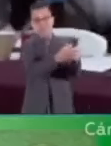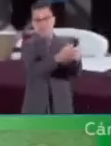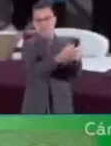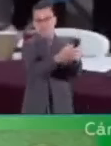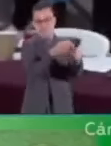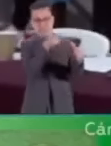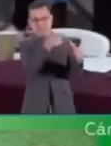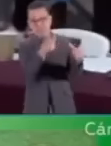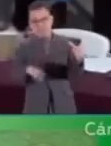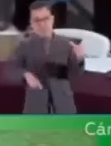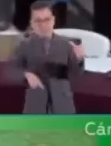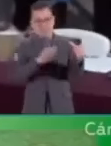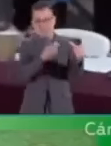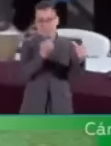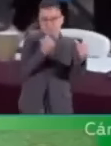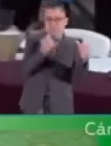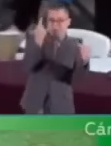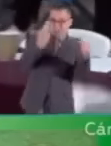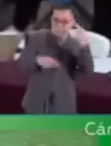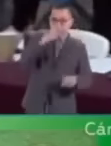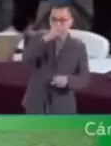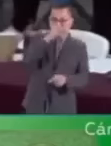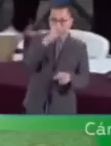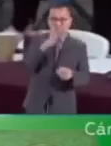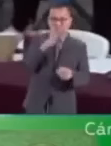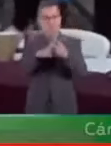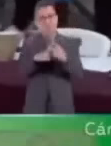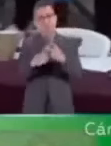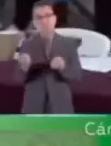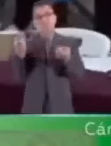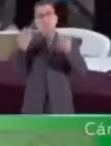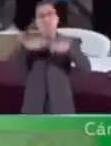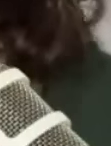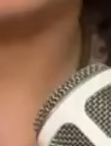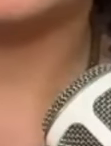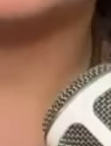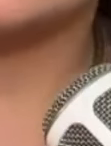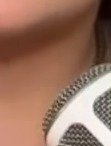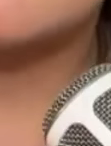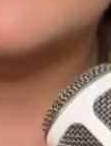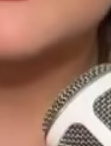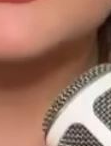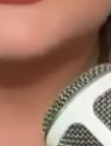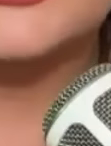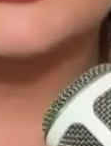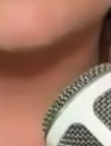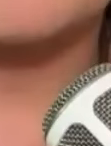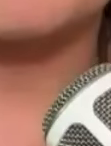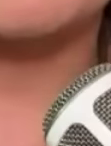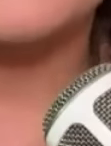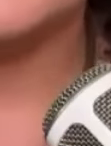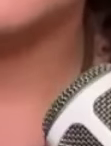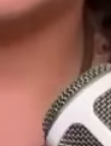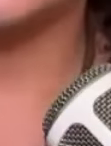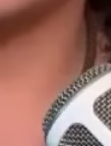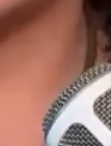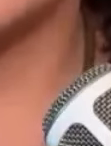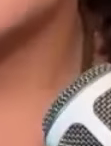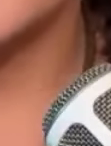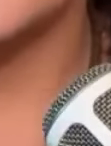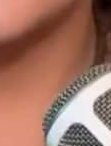para que entonces sean elegidos por las y los ciudadanos. Es todo un sistema. Entonces, definitivamente